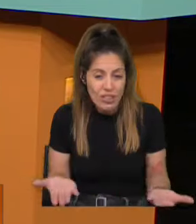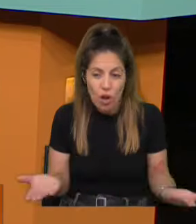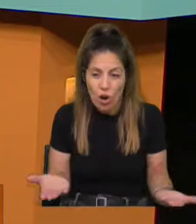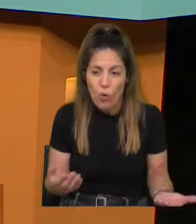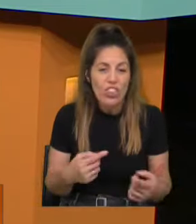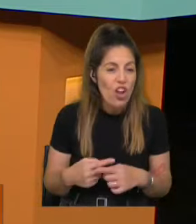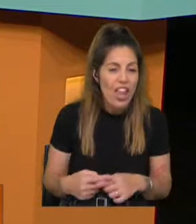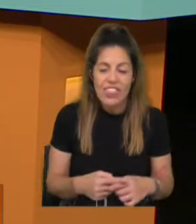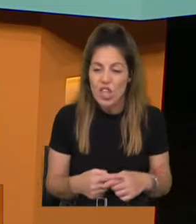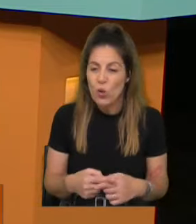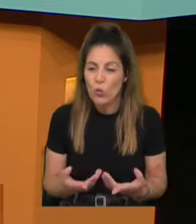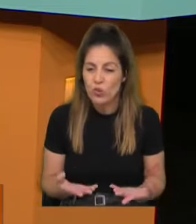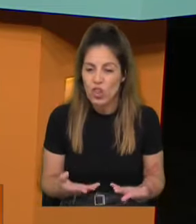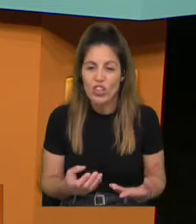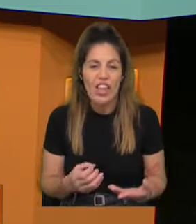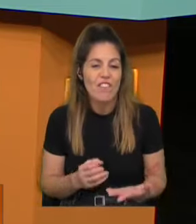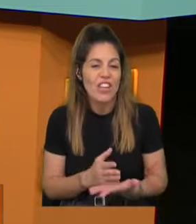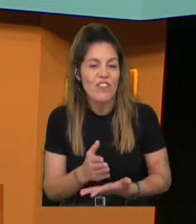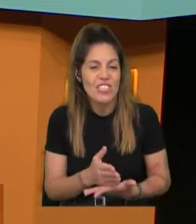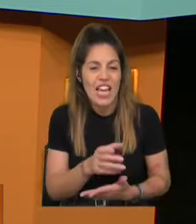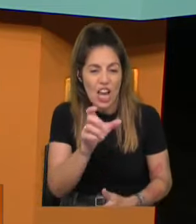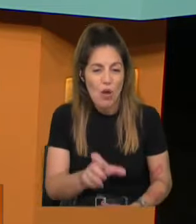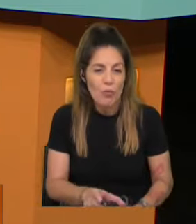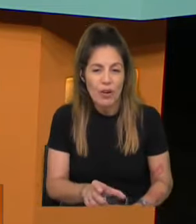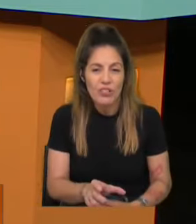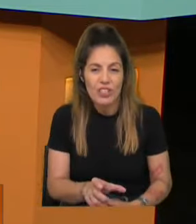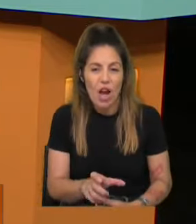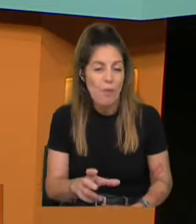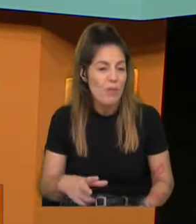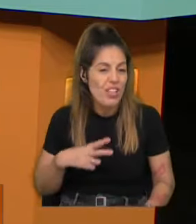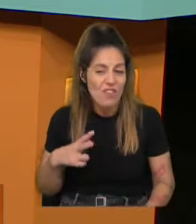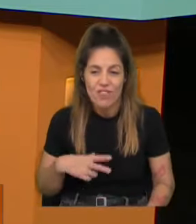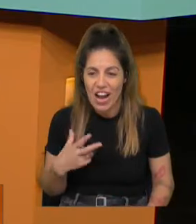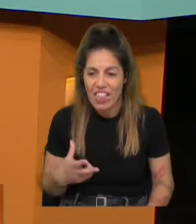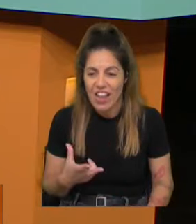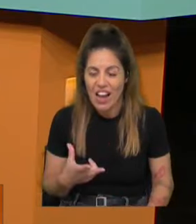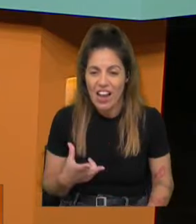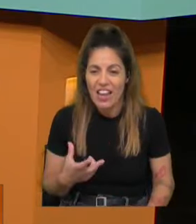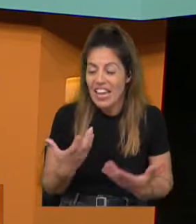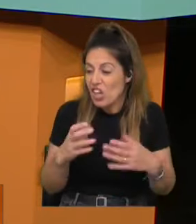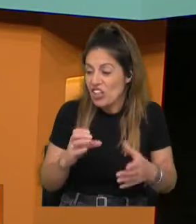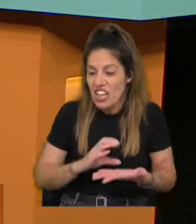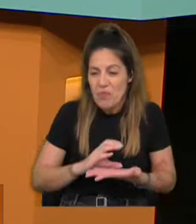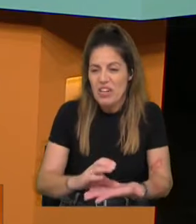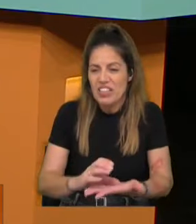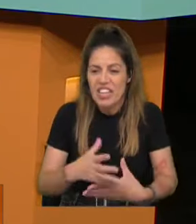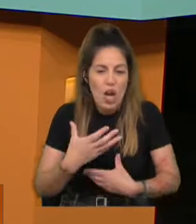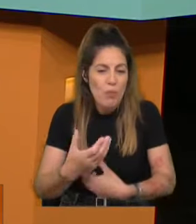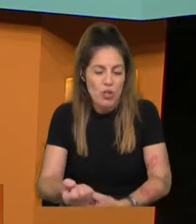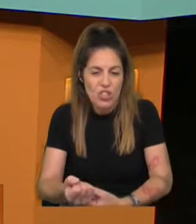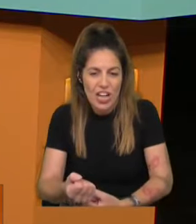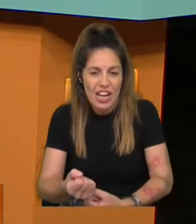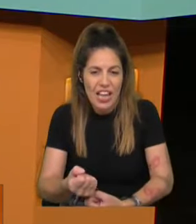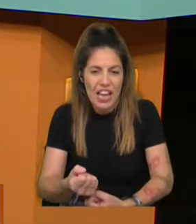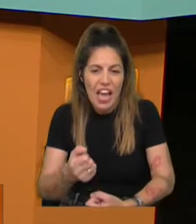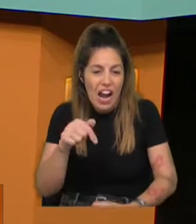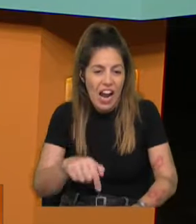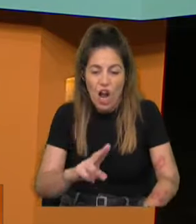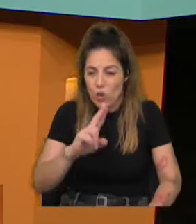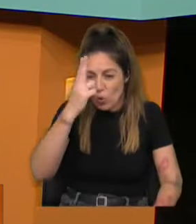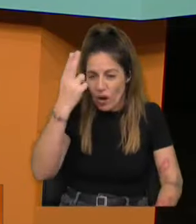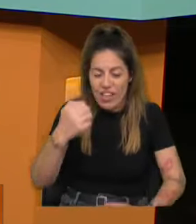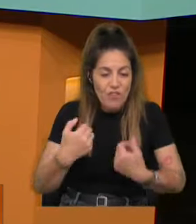discusión está el beneficiar en la gente privado que absolutamente cero intención tiene en invertir en apoyar a la población de este país en